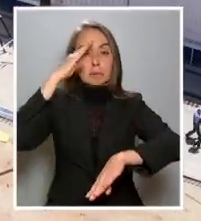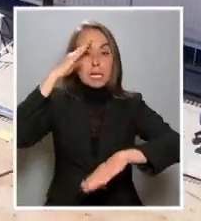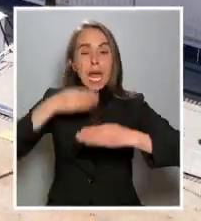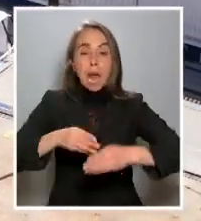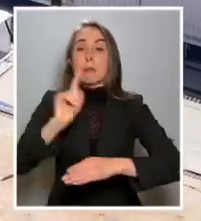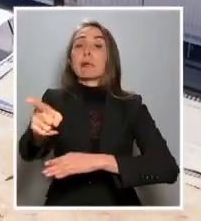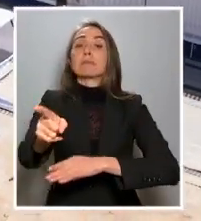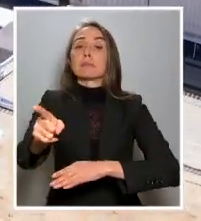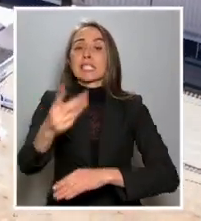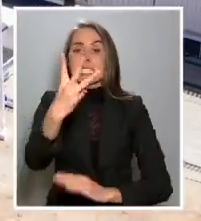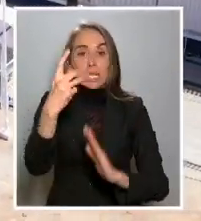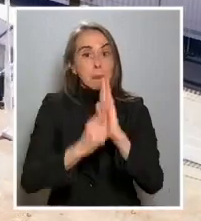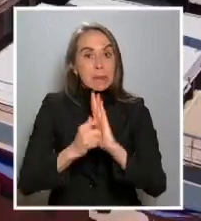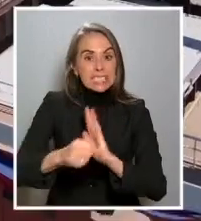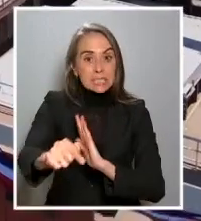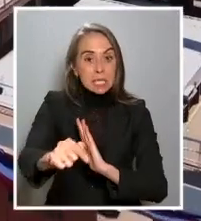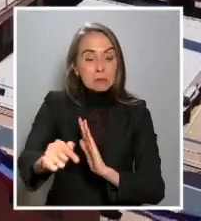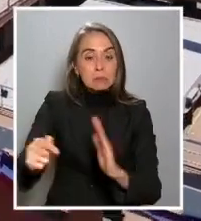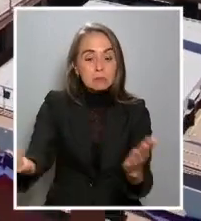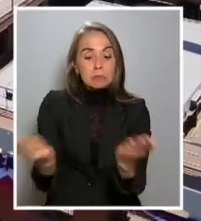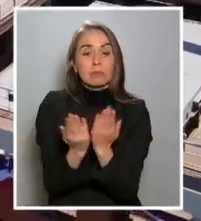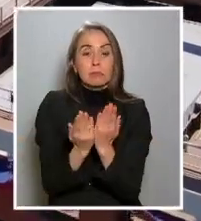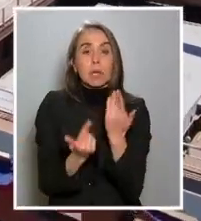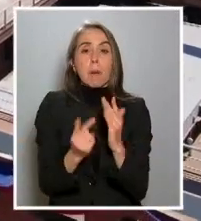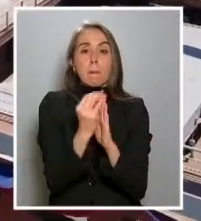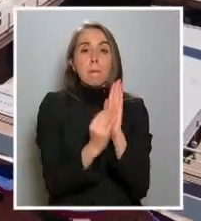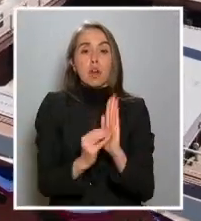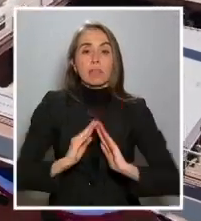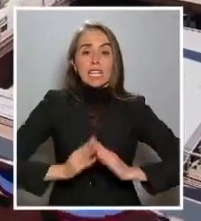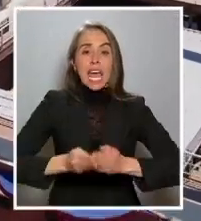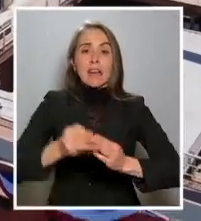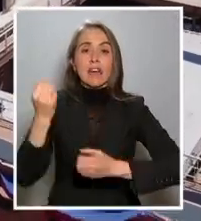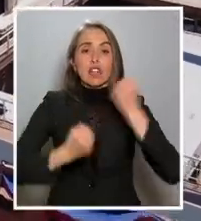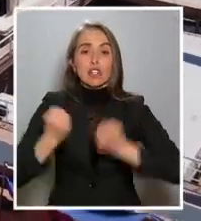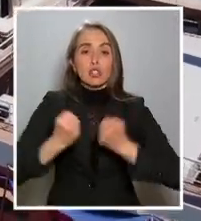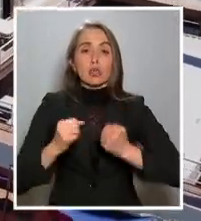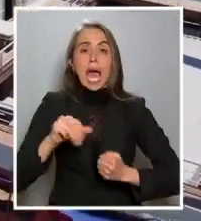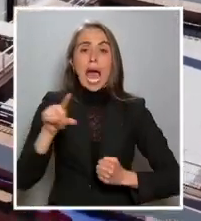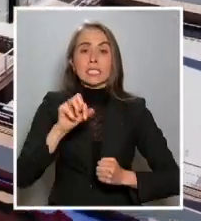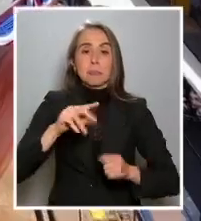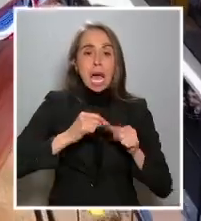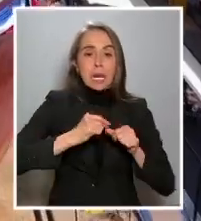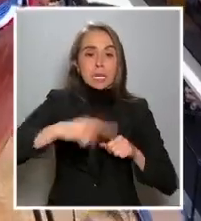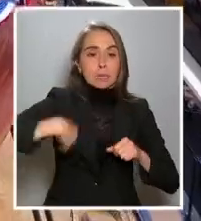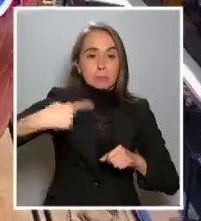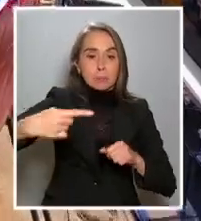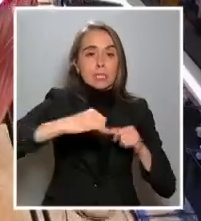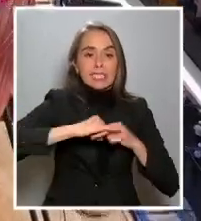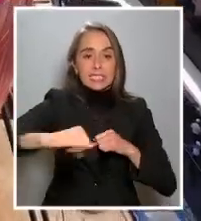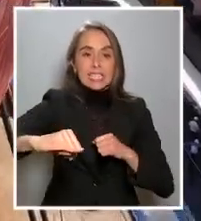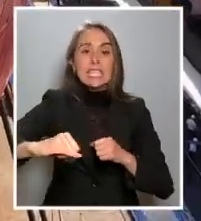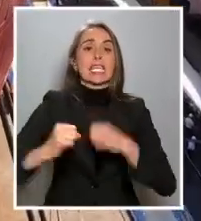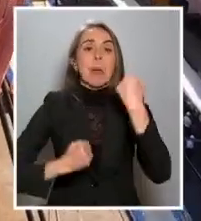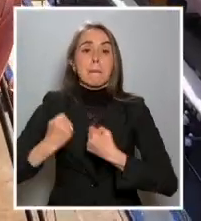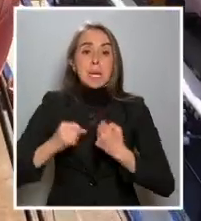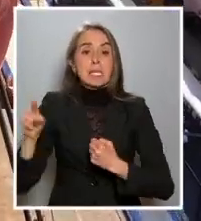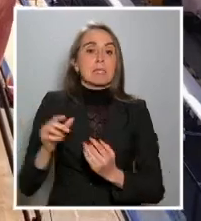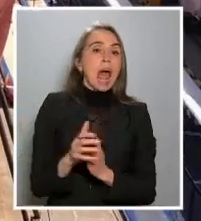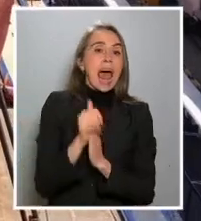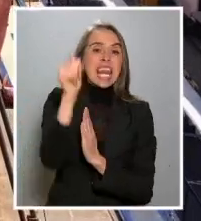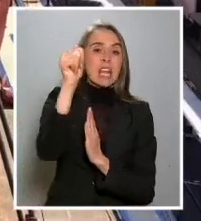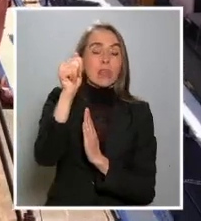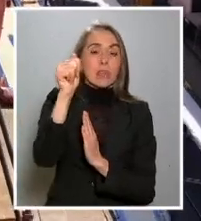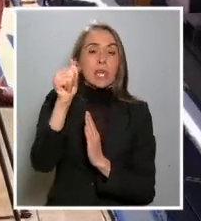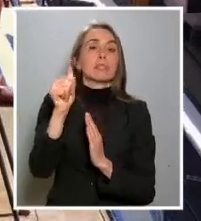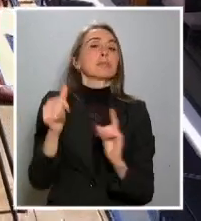Armada para que en 3 meses me presenten una política naval de construcción continua para los próximos años, con ASMAR como líder en